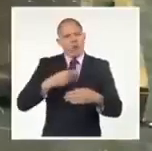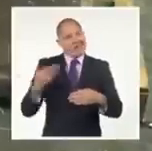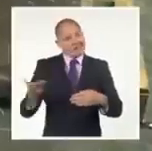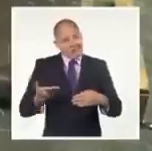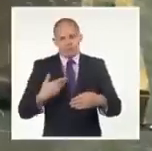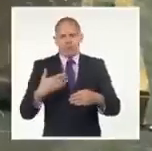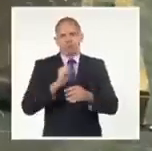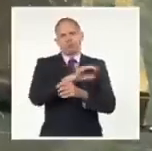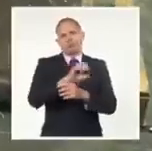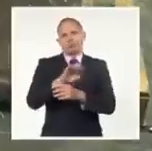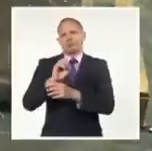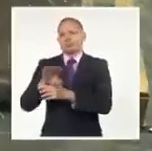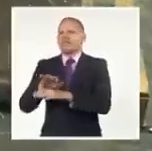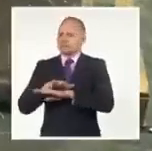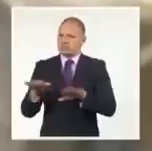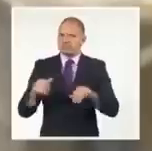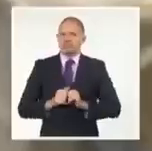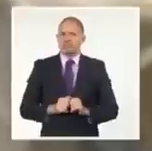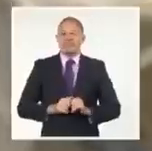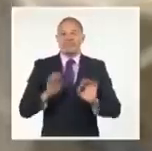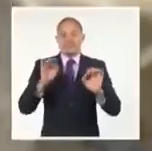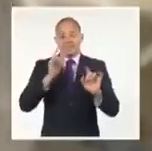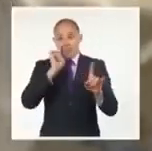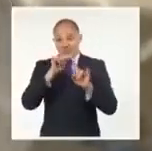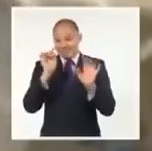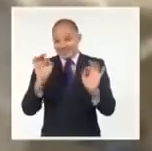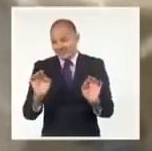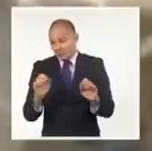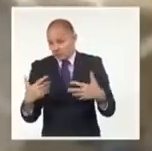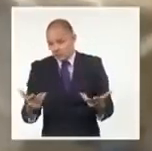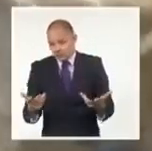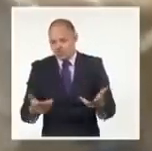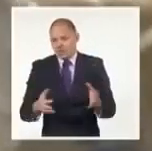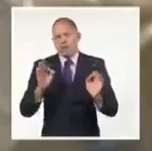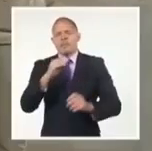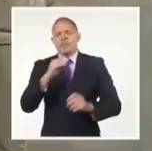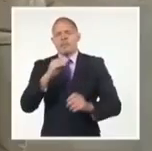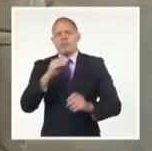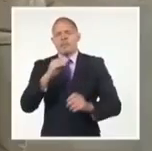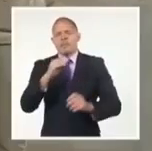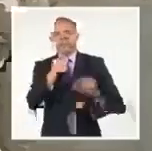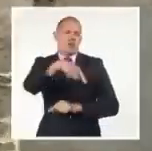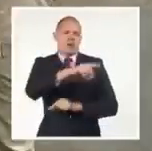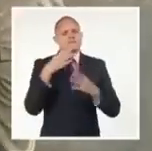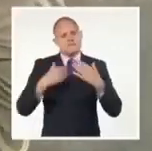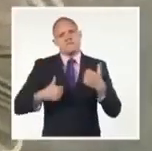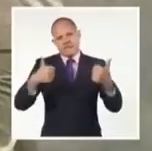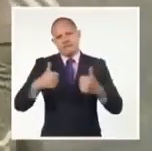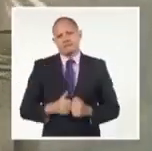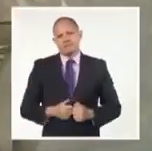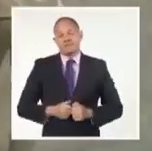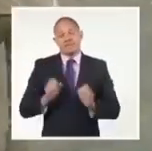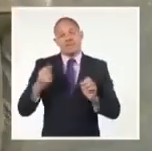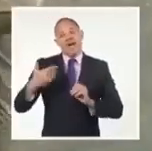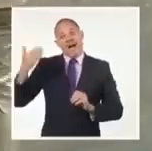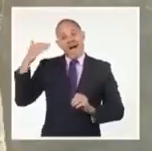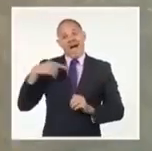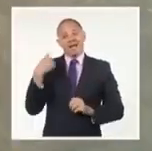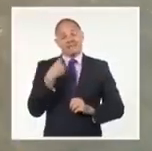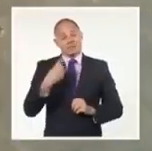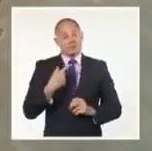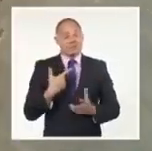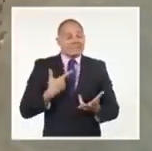actividad y siempre sin perder de vista que lo que queremos es lograr aquella satisfacción al cliente, que nosotros hoy es algo que lo teníamos como tarea pendiente,